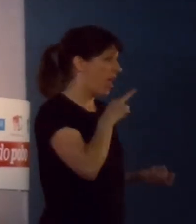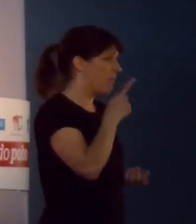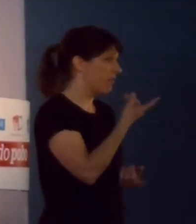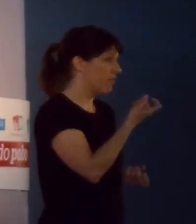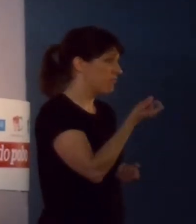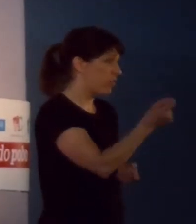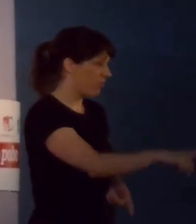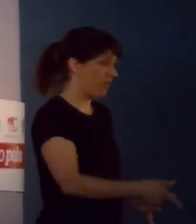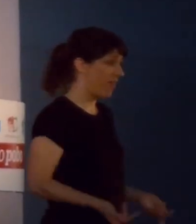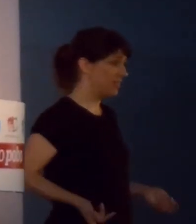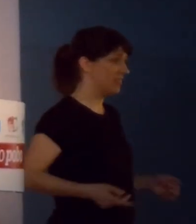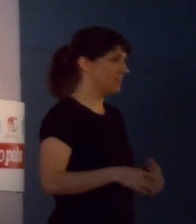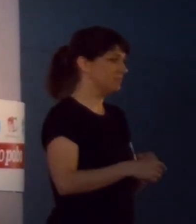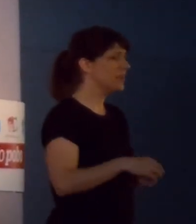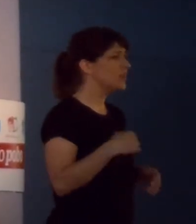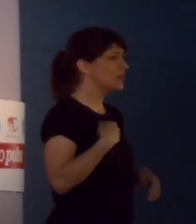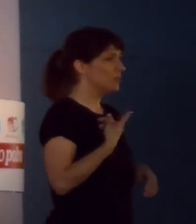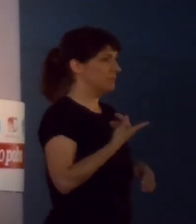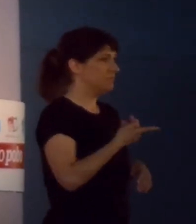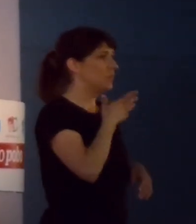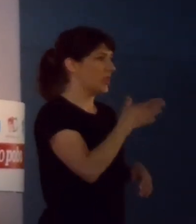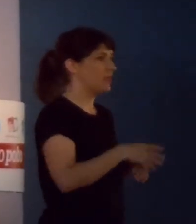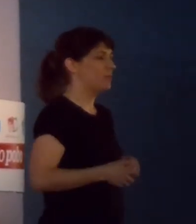E por iso penso que